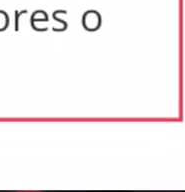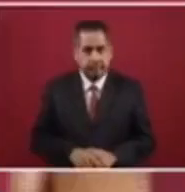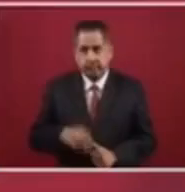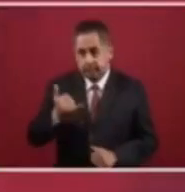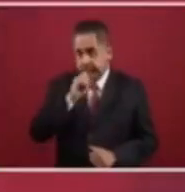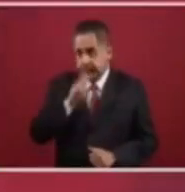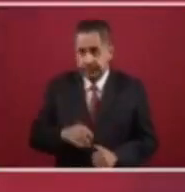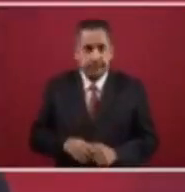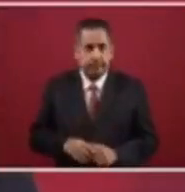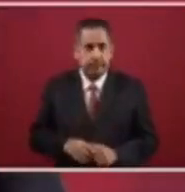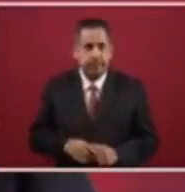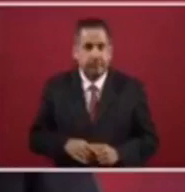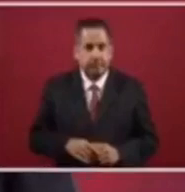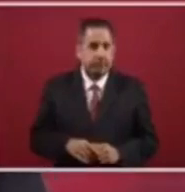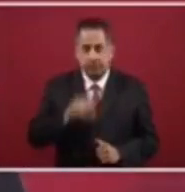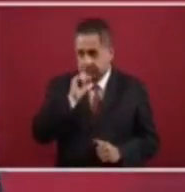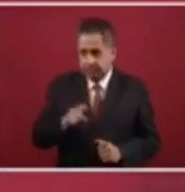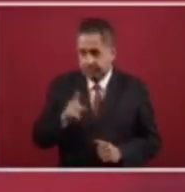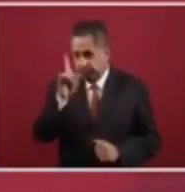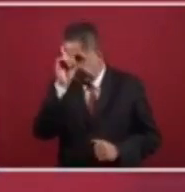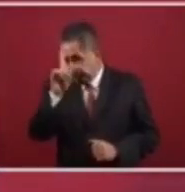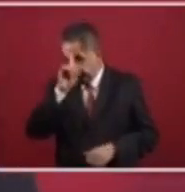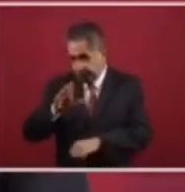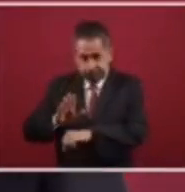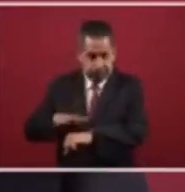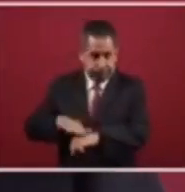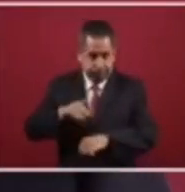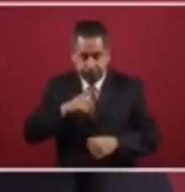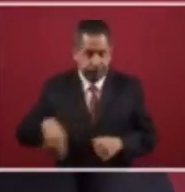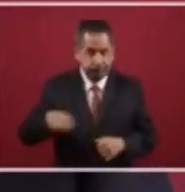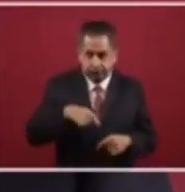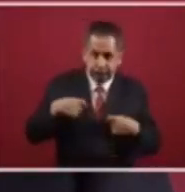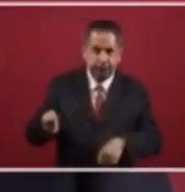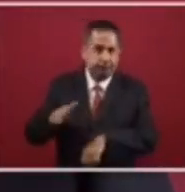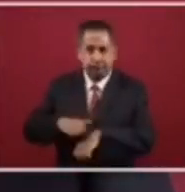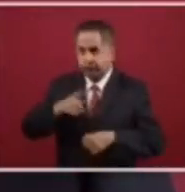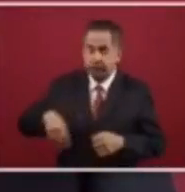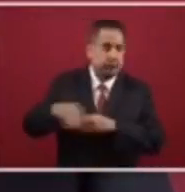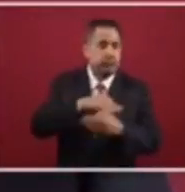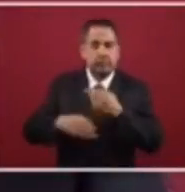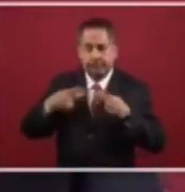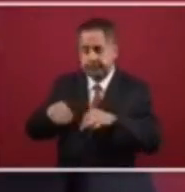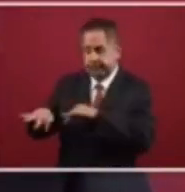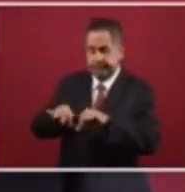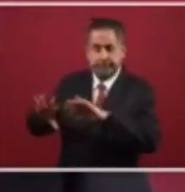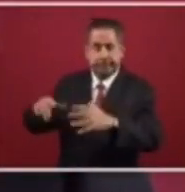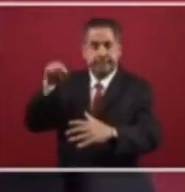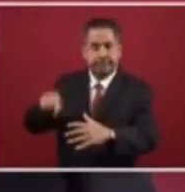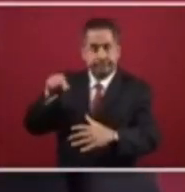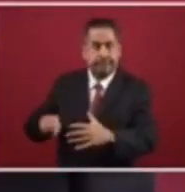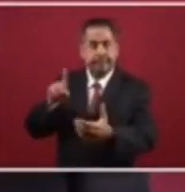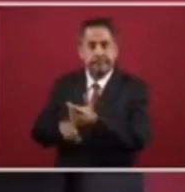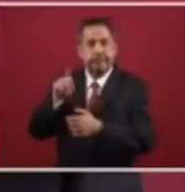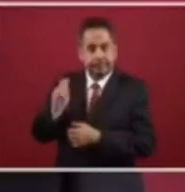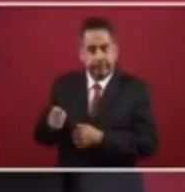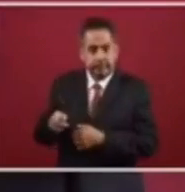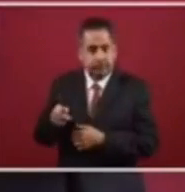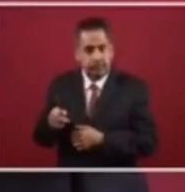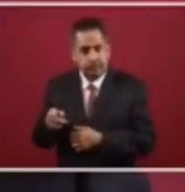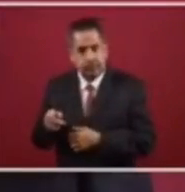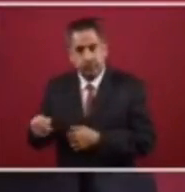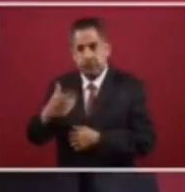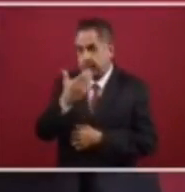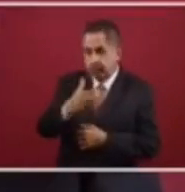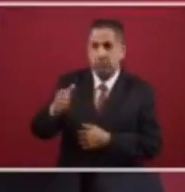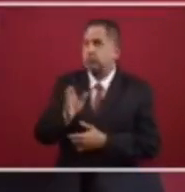Y es una recomendación que se les da a todos los que trabajan en